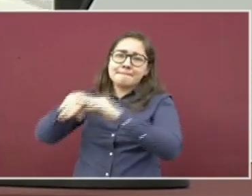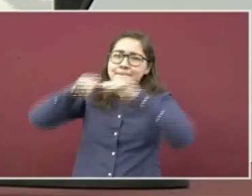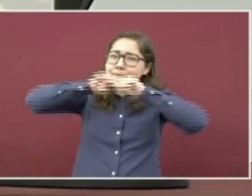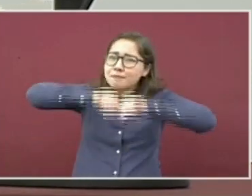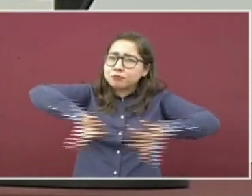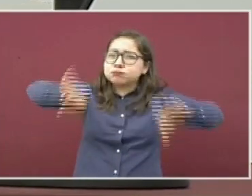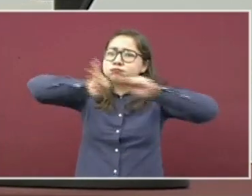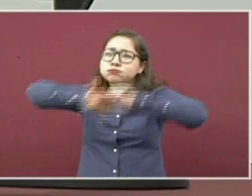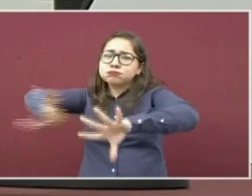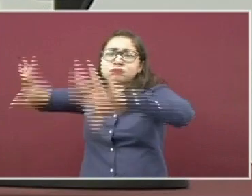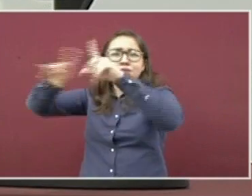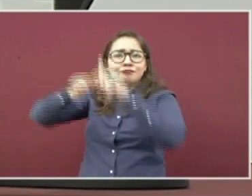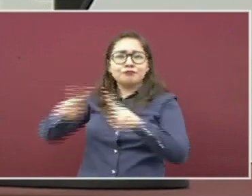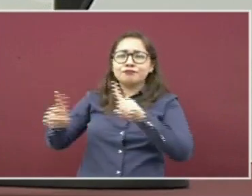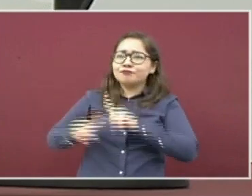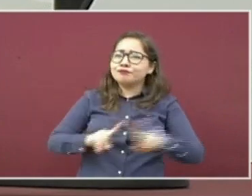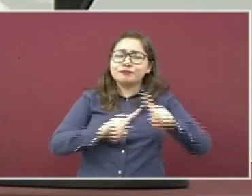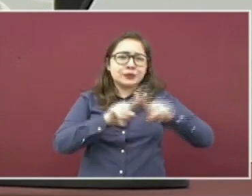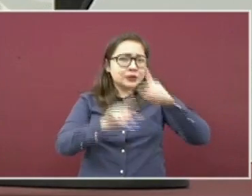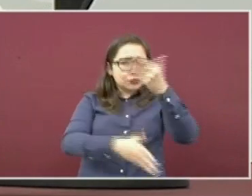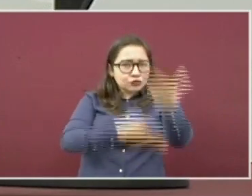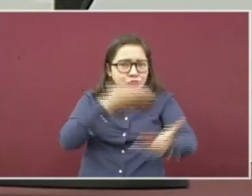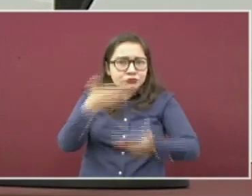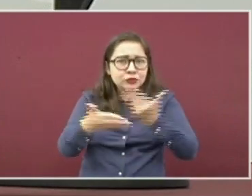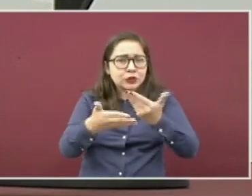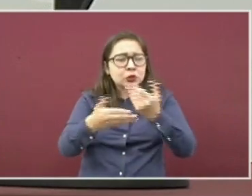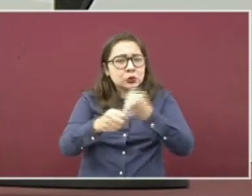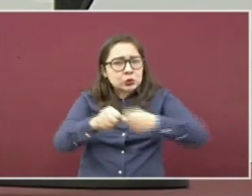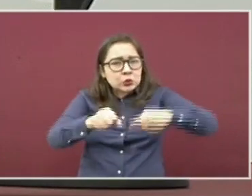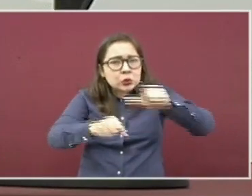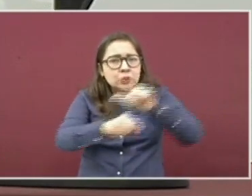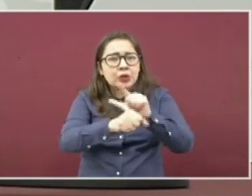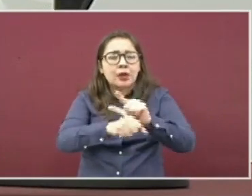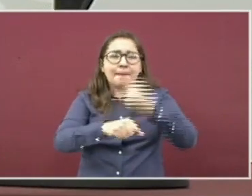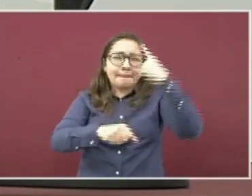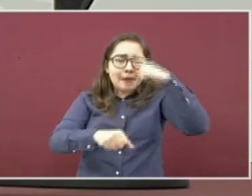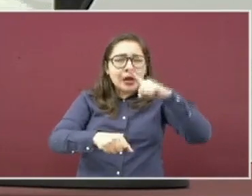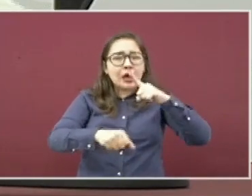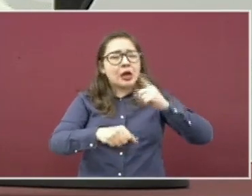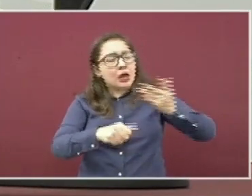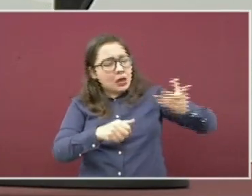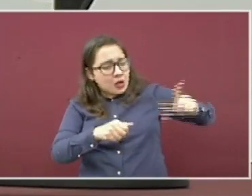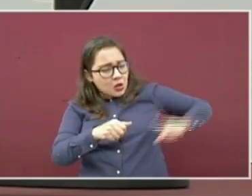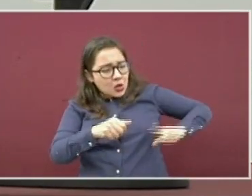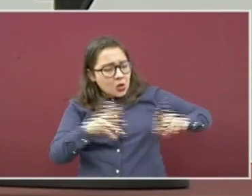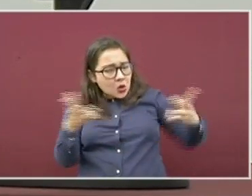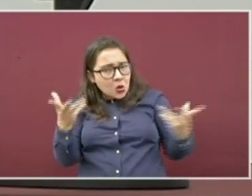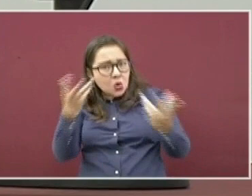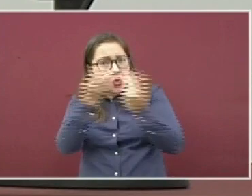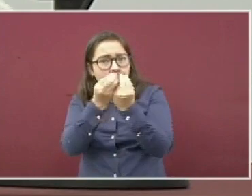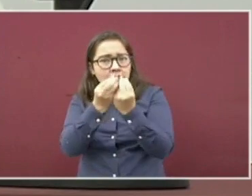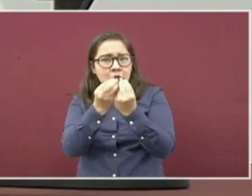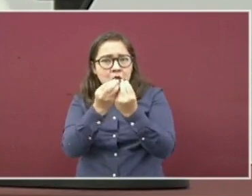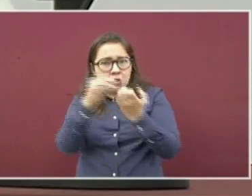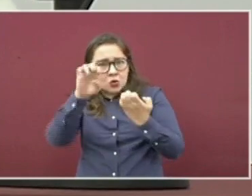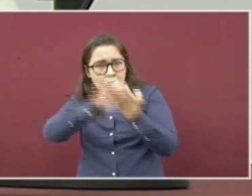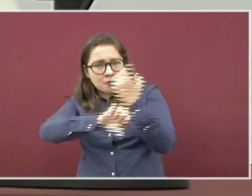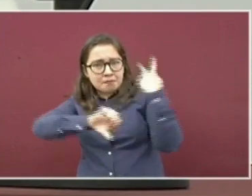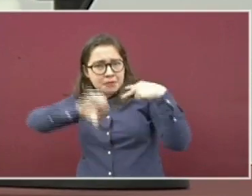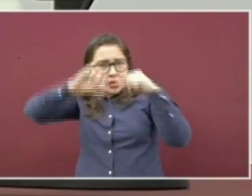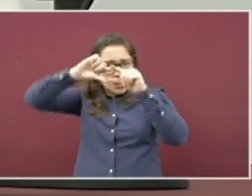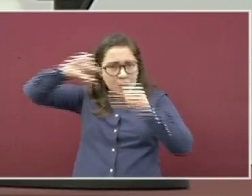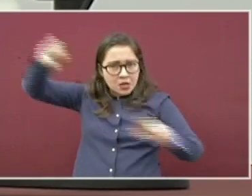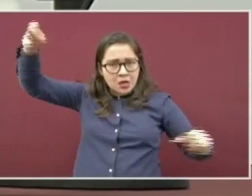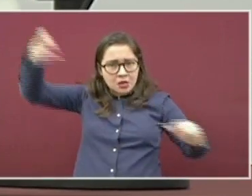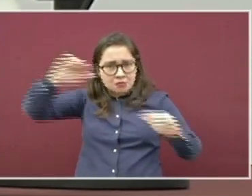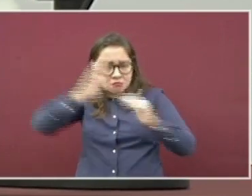los sectores de la sociedad para que trabajen junto con su gobierno en la estrategia estatal de lucha contra